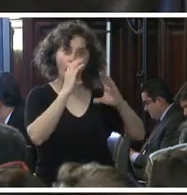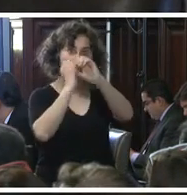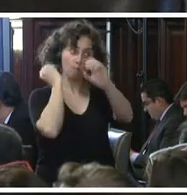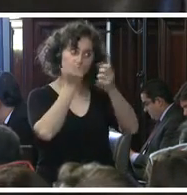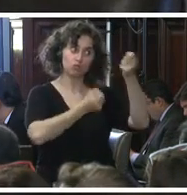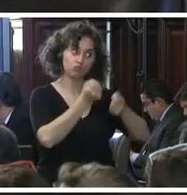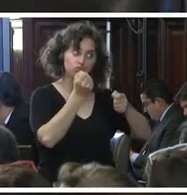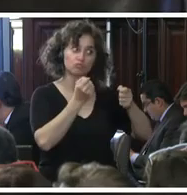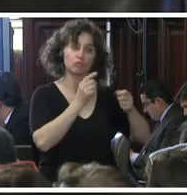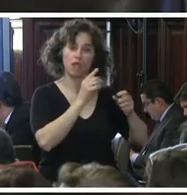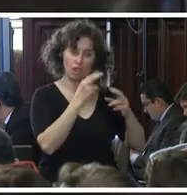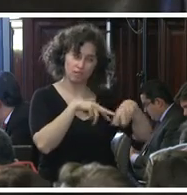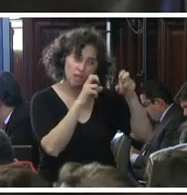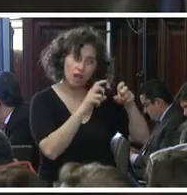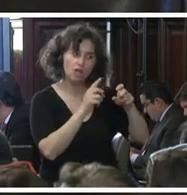efe